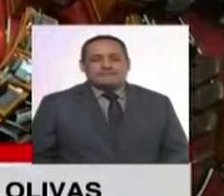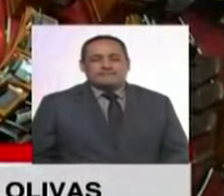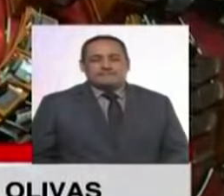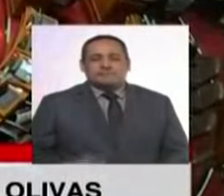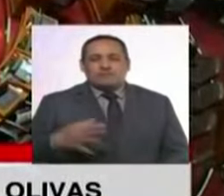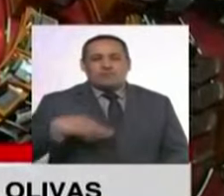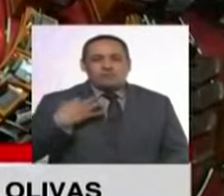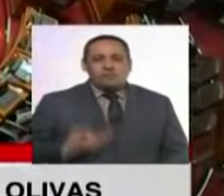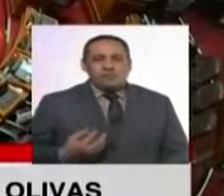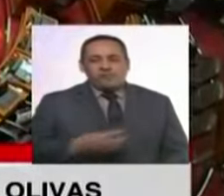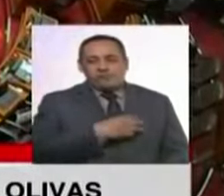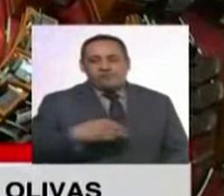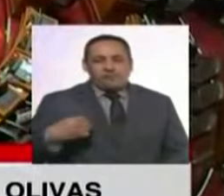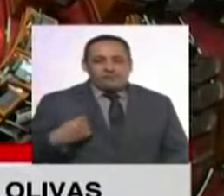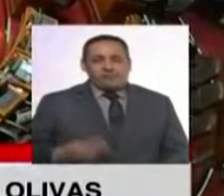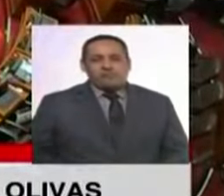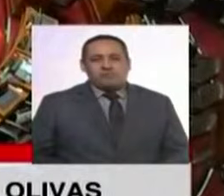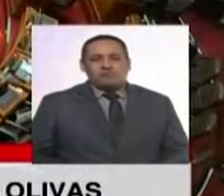señor ministro